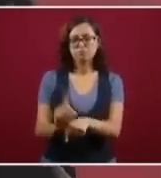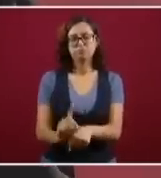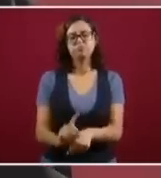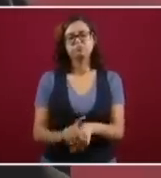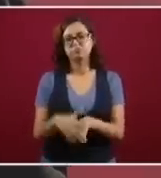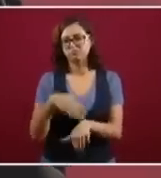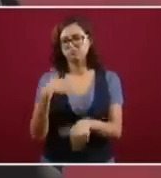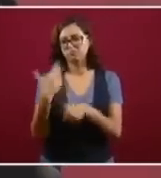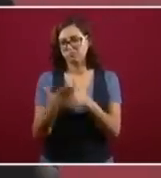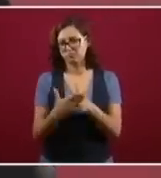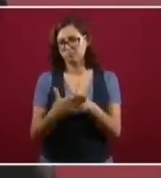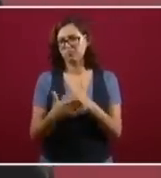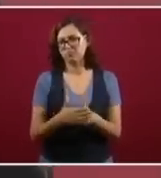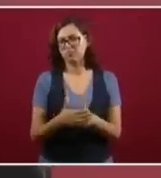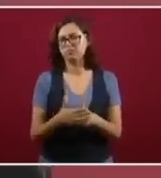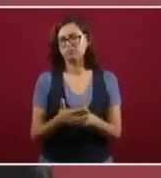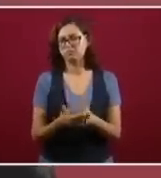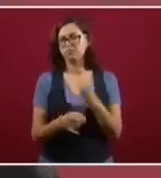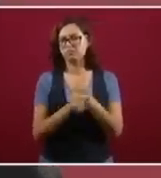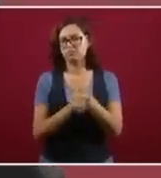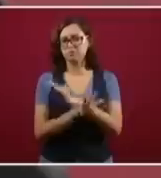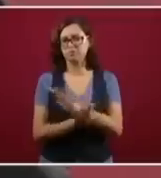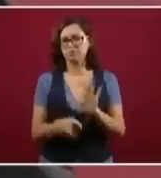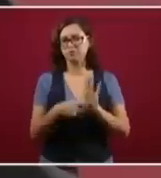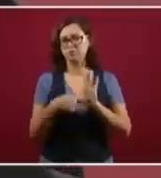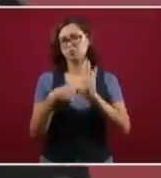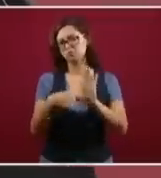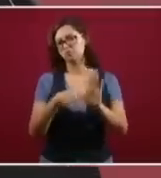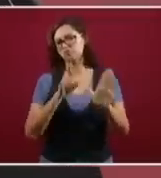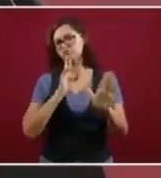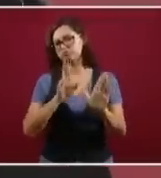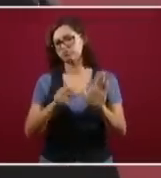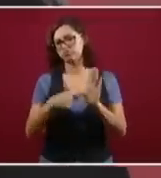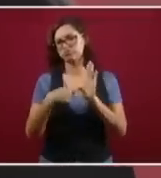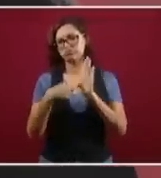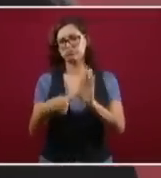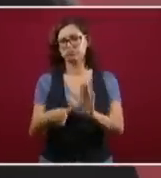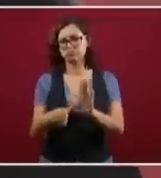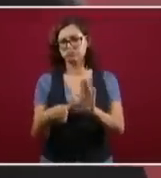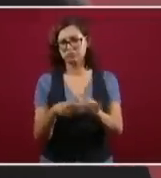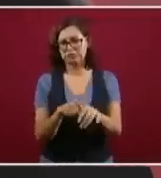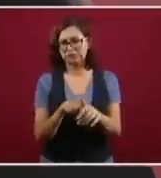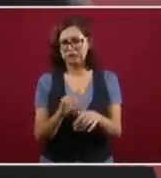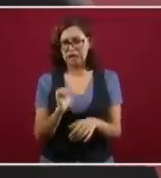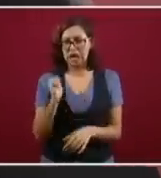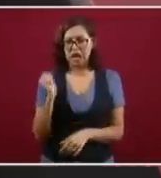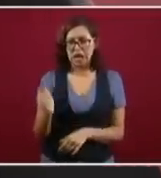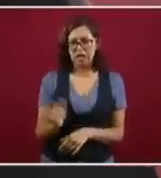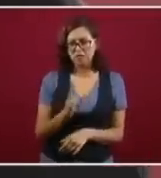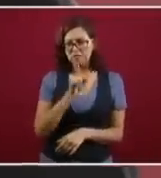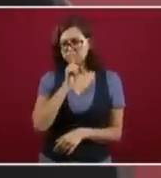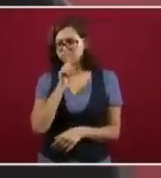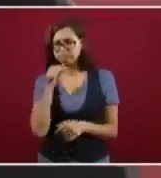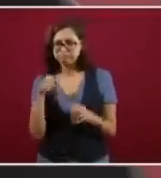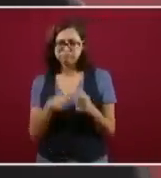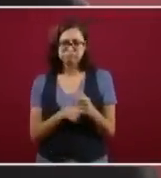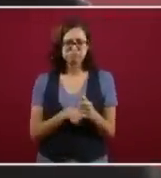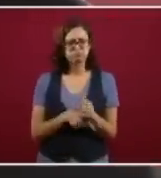a presentar resultados sin ocultar absolutamente